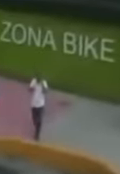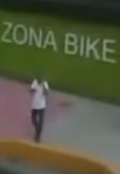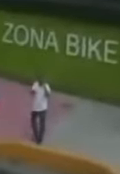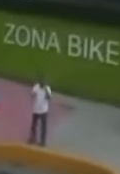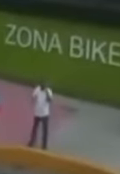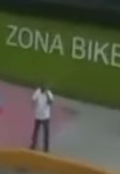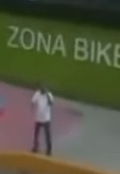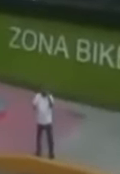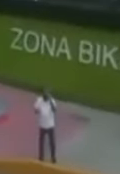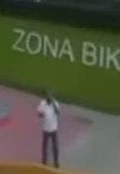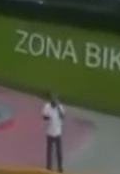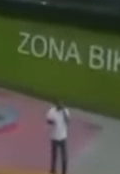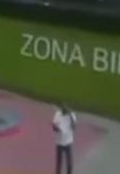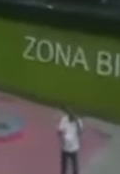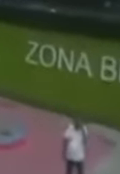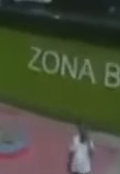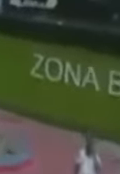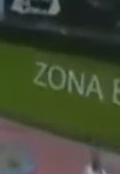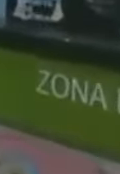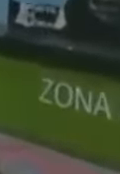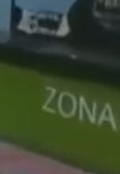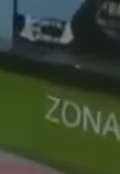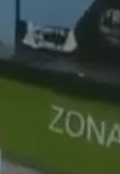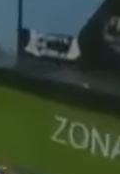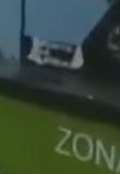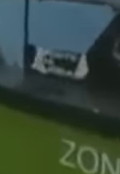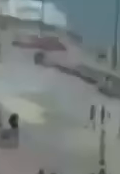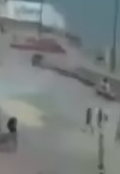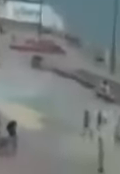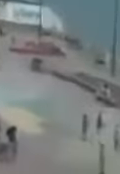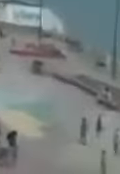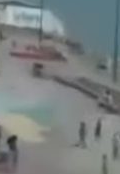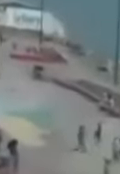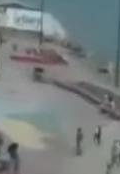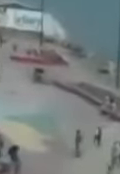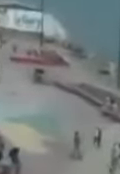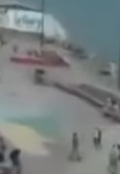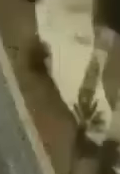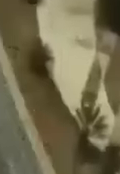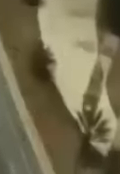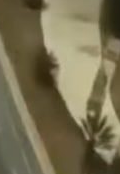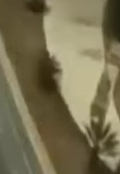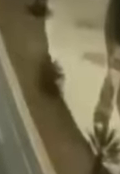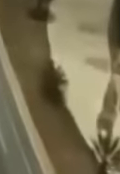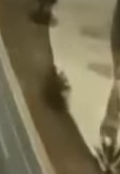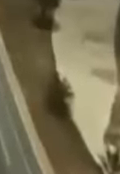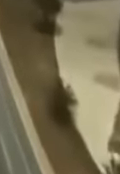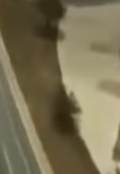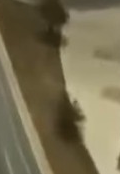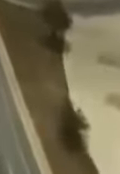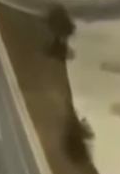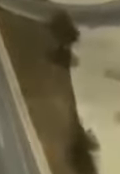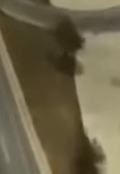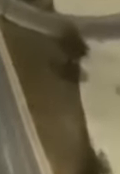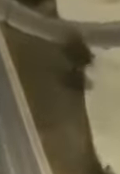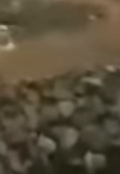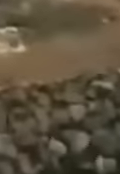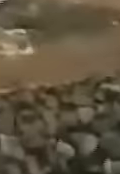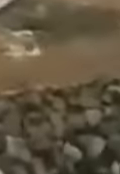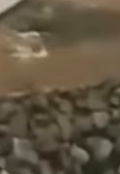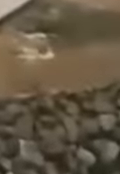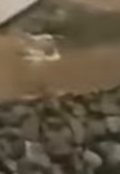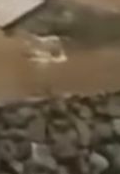primera fase del paseo marino Cinta Costera junto al pueblo. ¡Cúmplase!